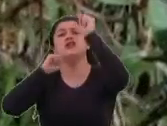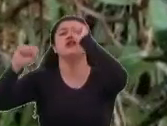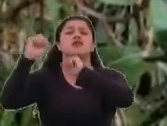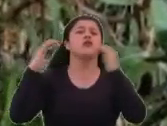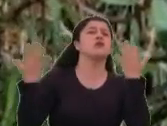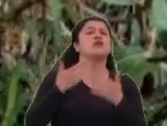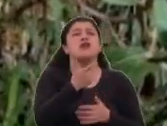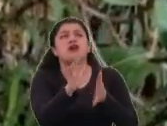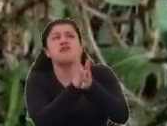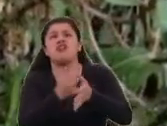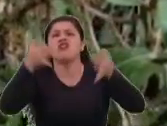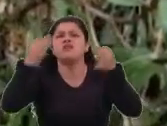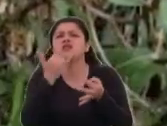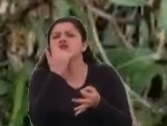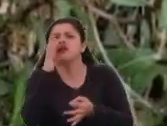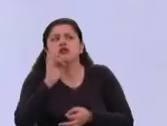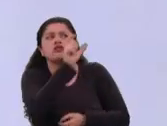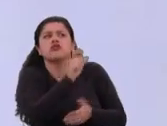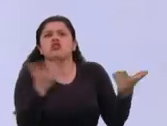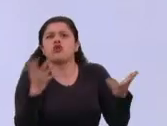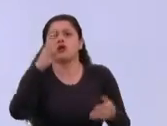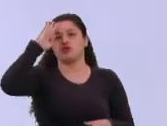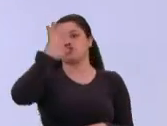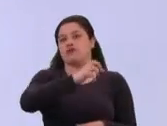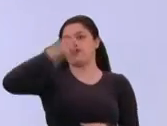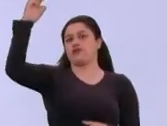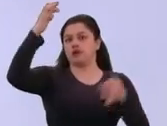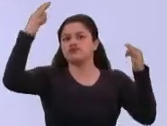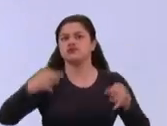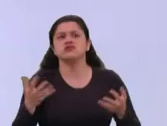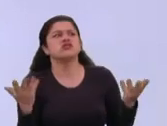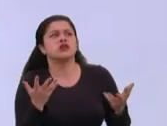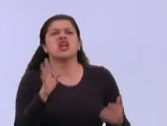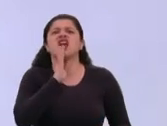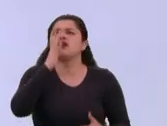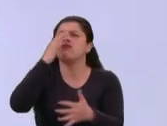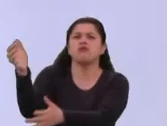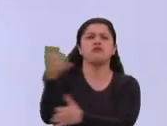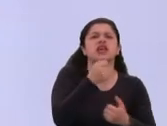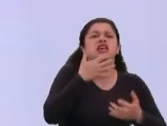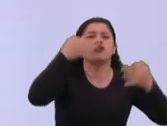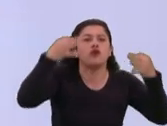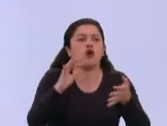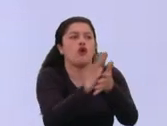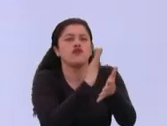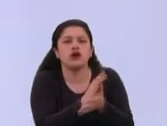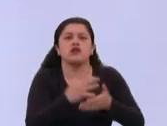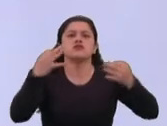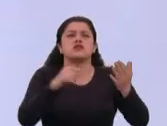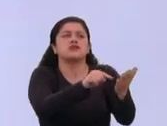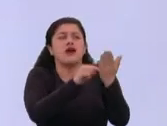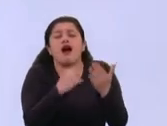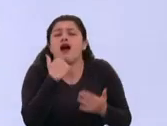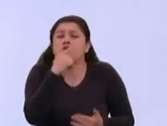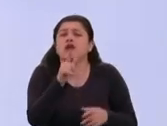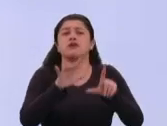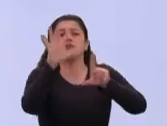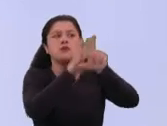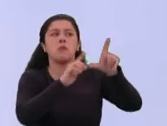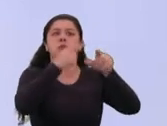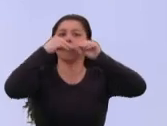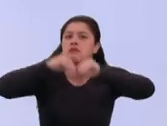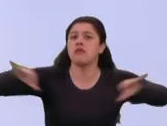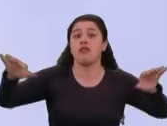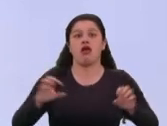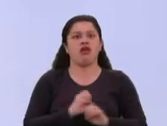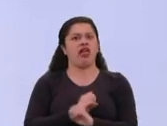No sabemos quién lo tiene, no hay una prueba de supervivencia, ningún grupo se ha hecho atribuible el hecho y realmente